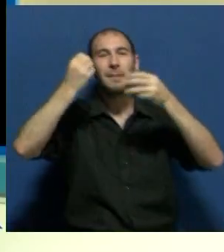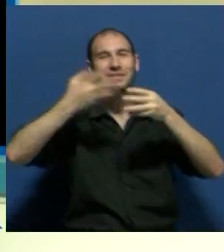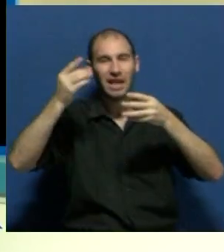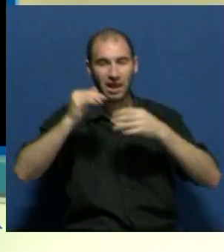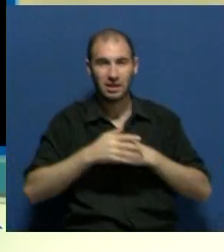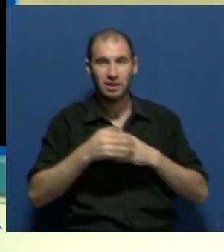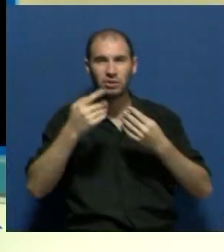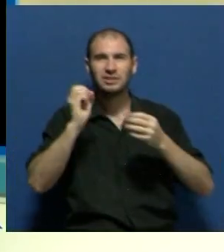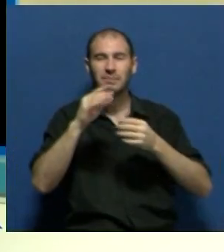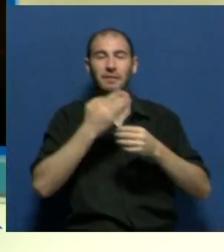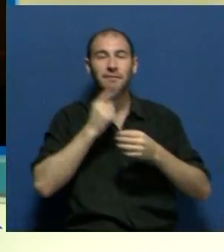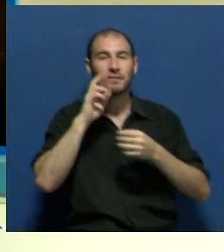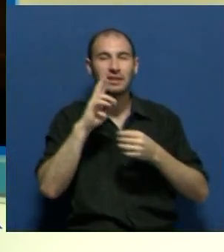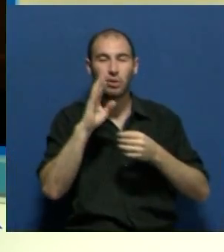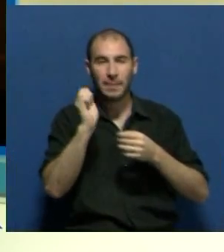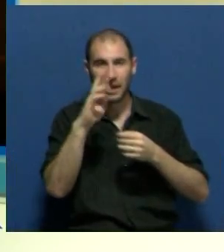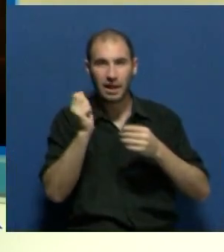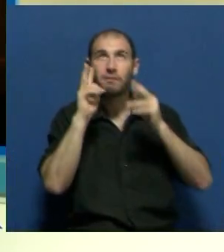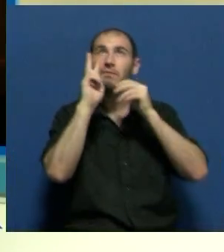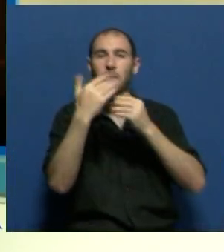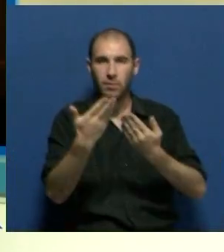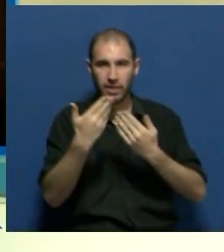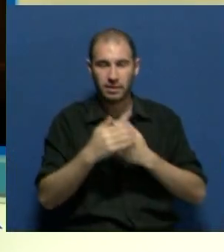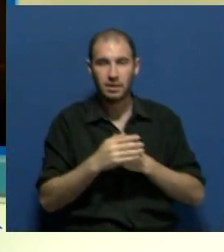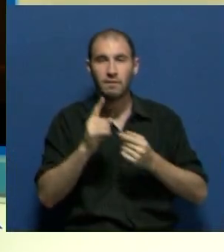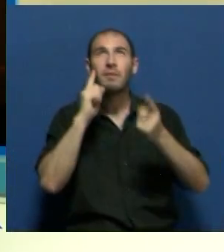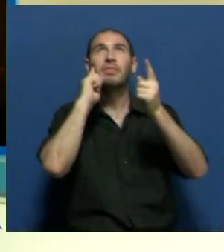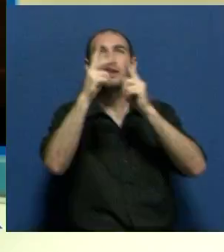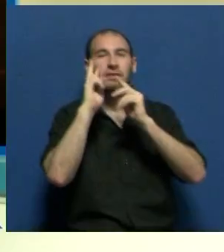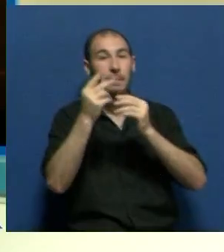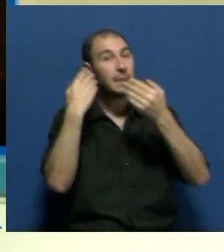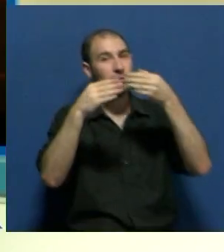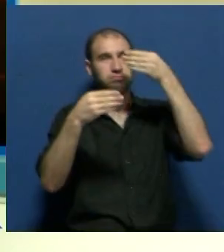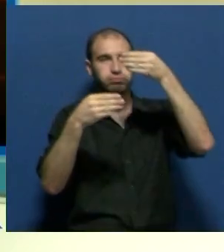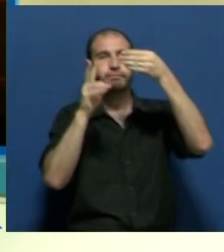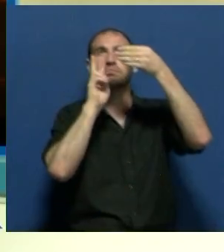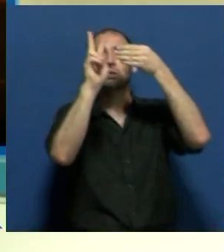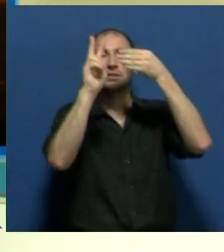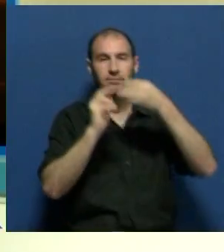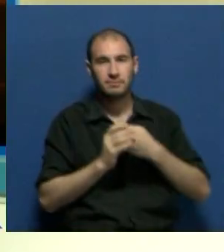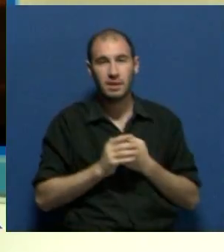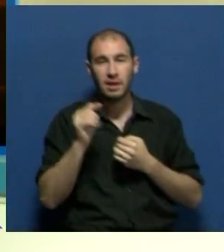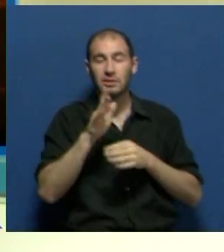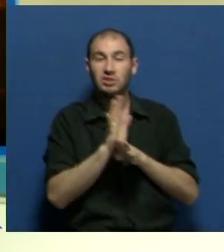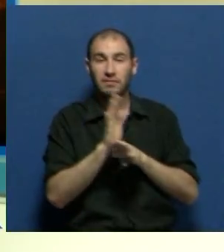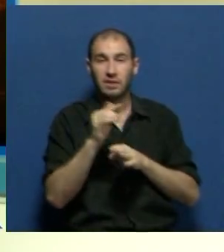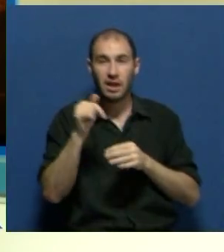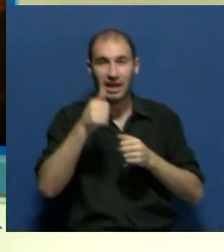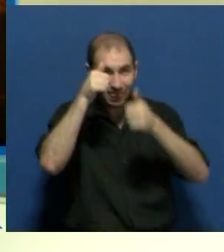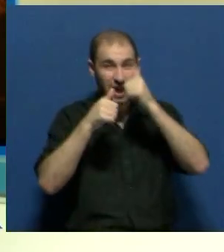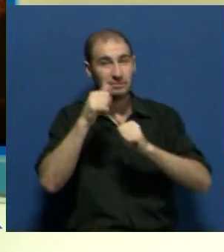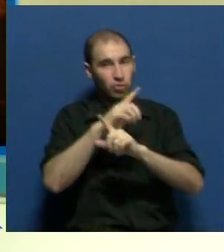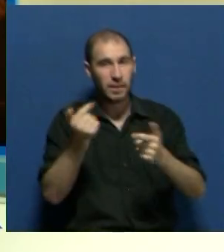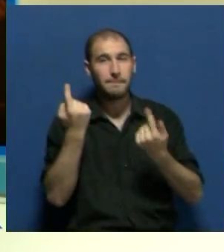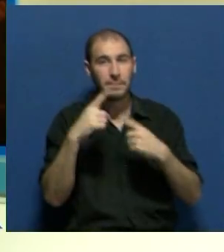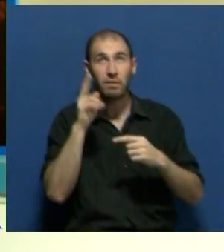los filtros que se llaman filtro Bader, que son especiales para poder observar el sol en forma directa, pero a través de telescopios. Y eso hace que no haya daño, pero